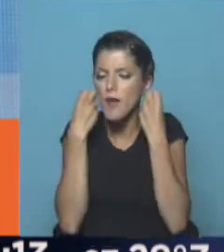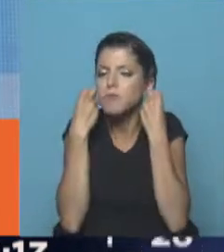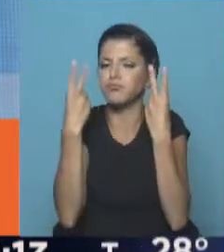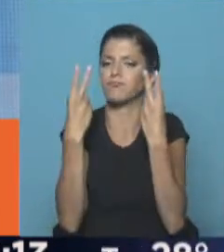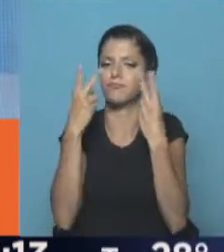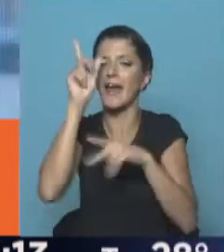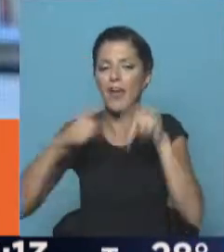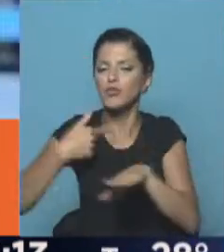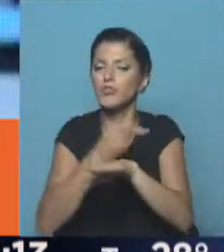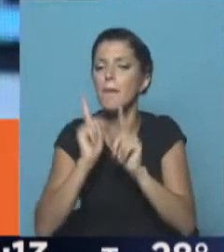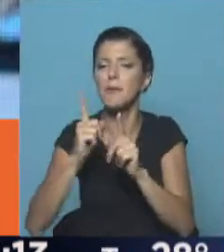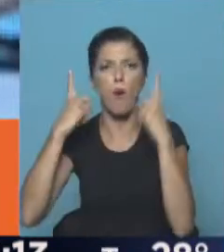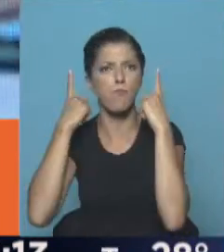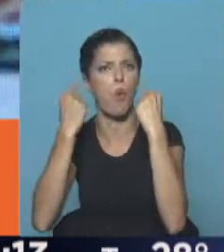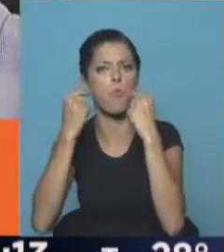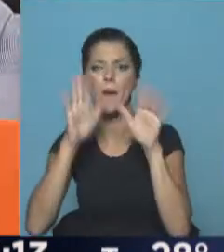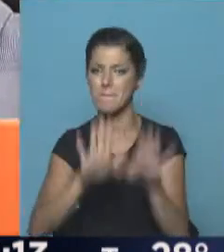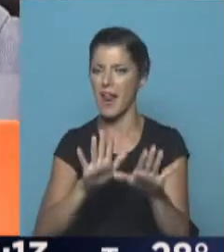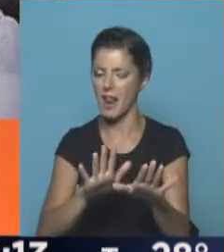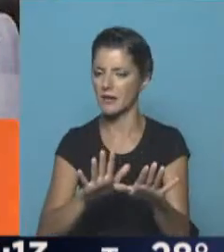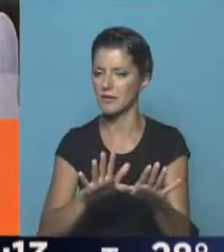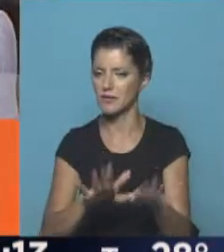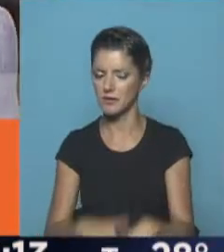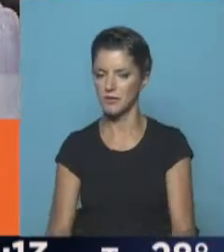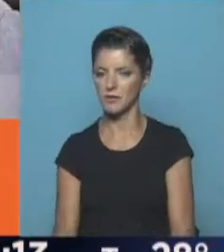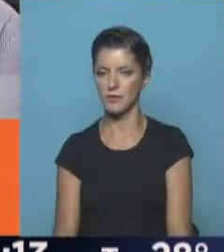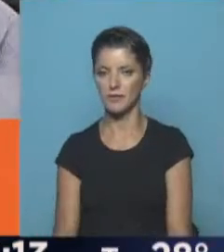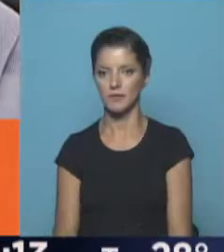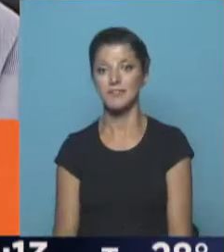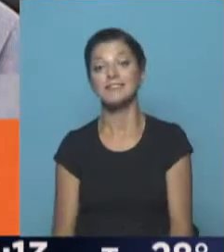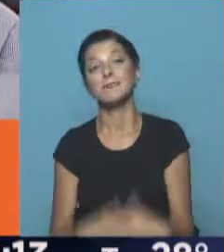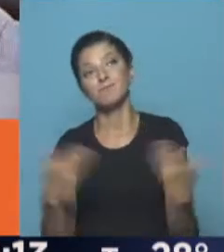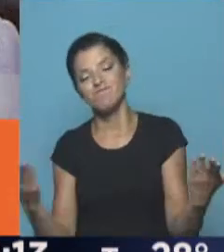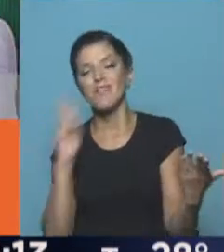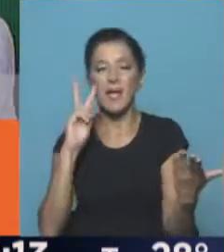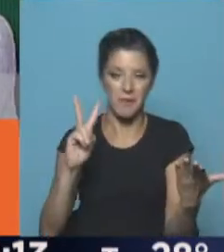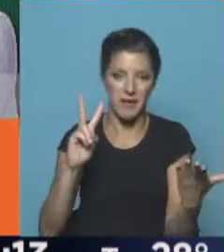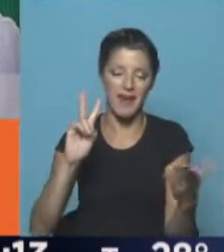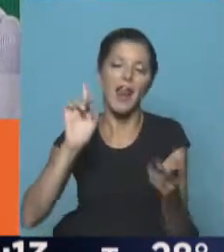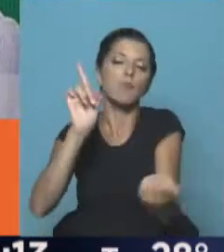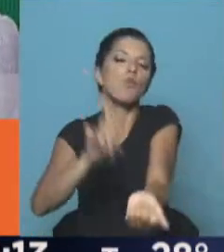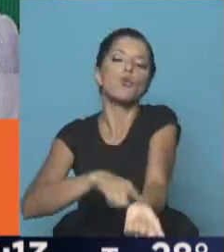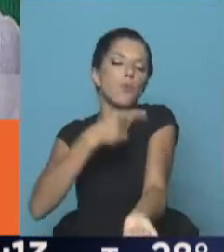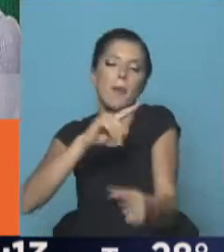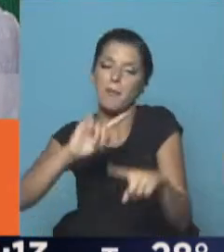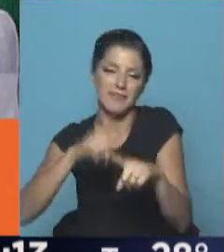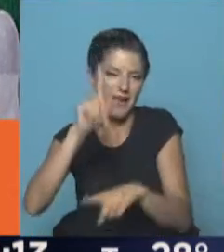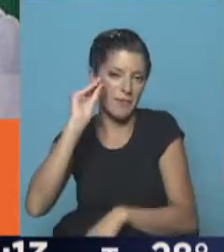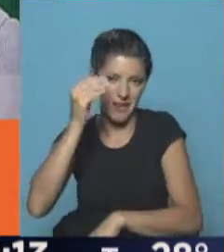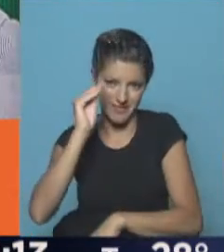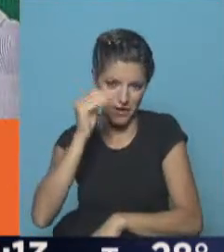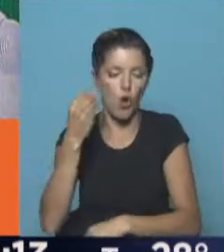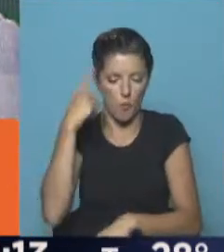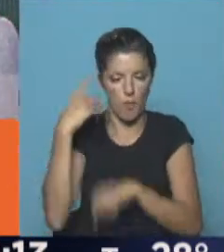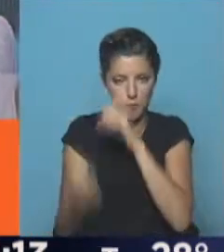vamos a oponer una resistencia a todo esto bueno habrá que ver un poco las tradiciones políticas brasileras cómo se fueron armando también